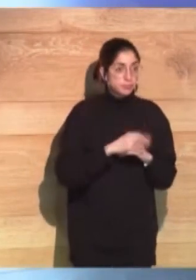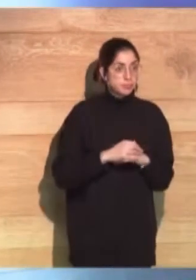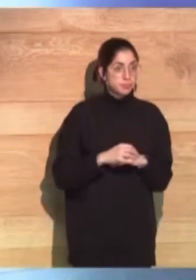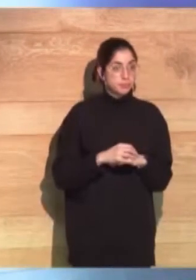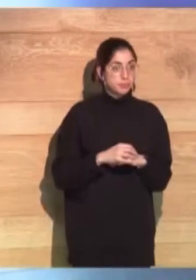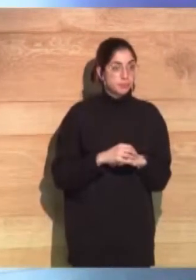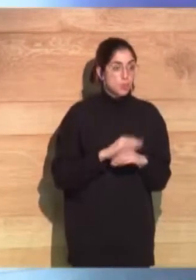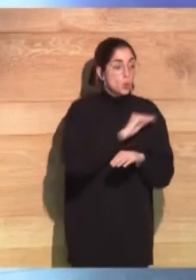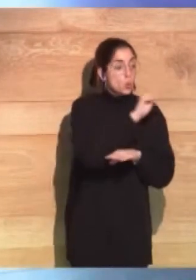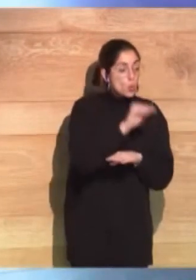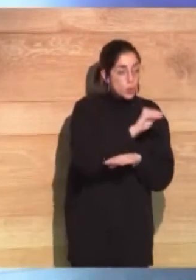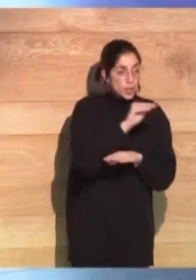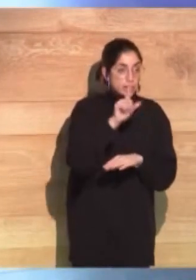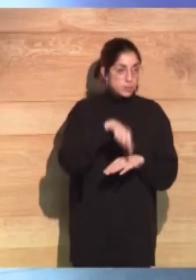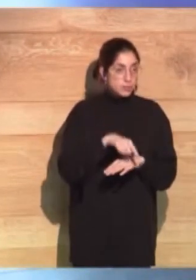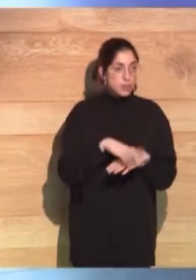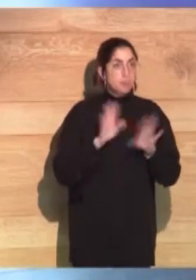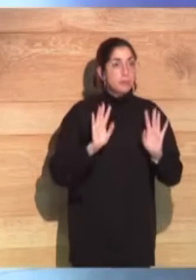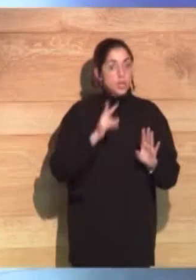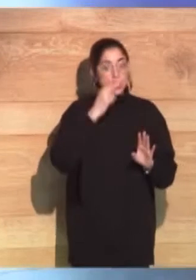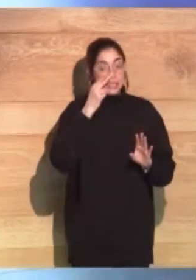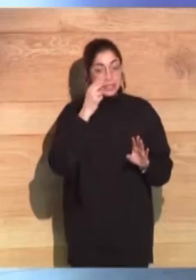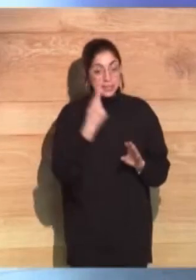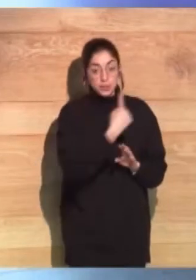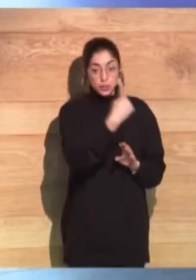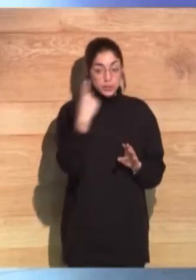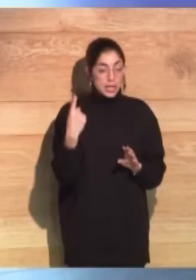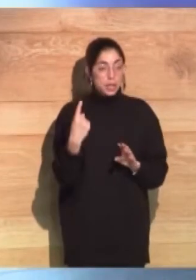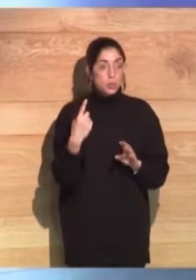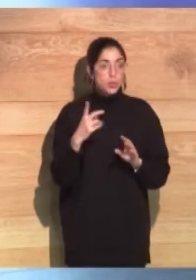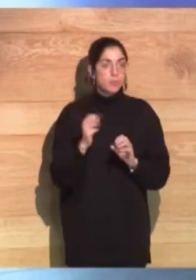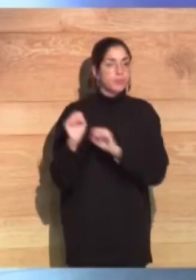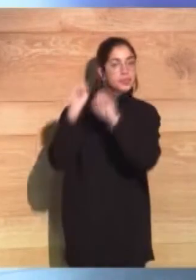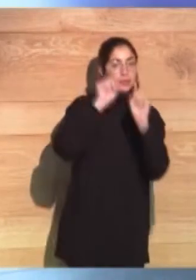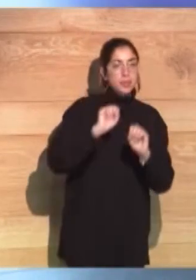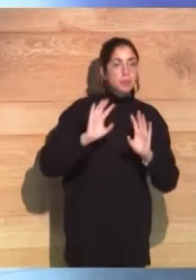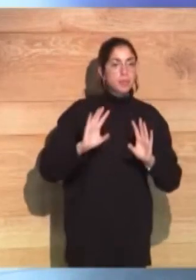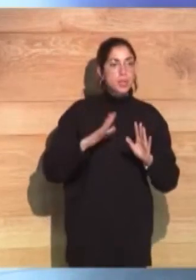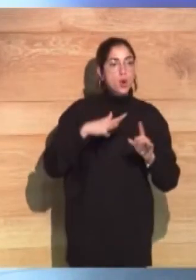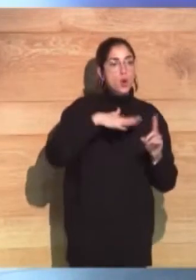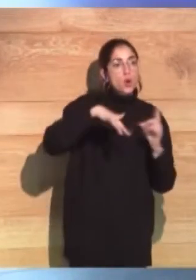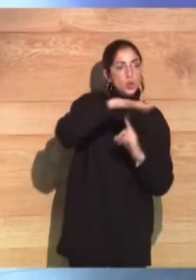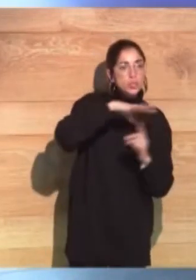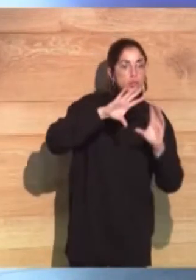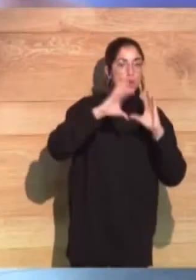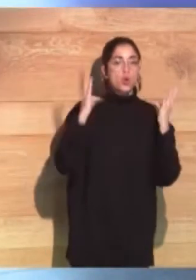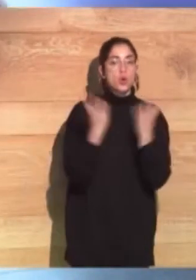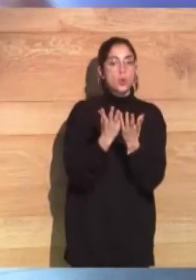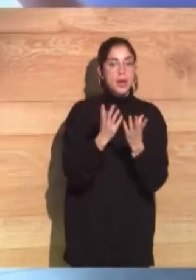y defienda sus propios intereses, pero dentro del contexto de una unidad global y una cooperación